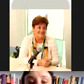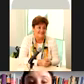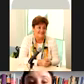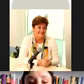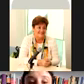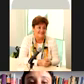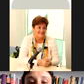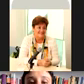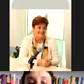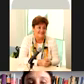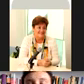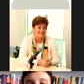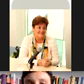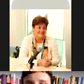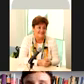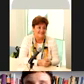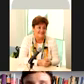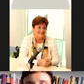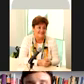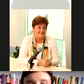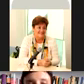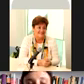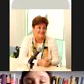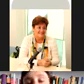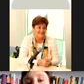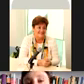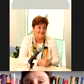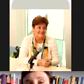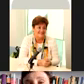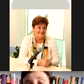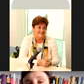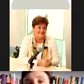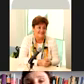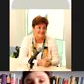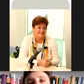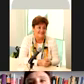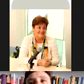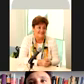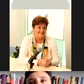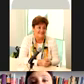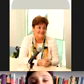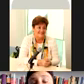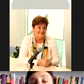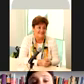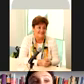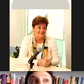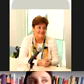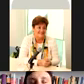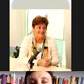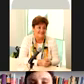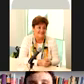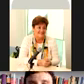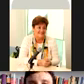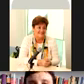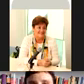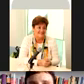plena, y sin que se tenga que adaptar nada. Y los ajustes razonables, que son ajustes que se hacen sobre el